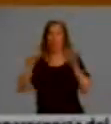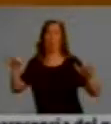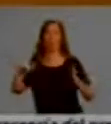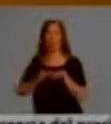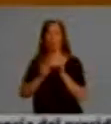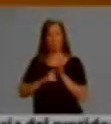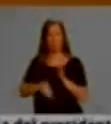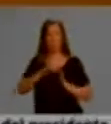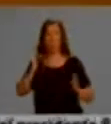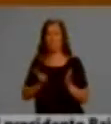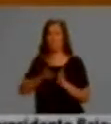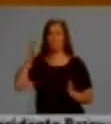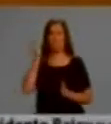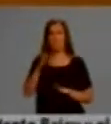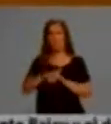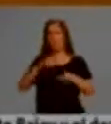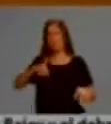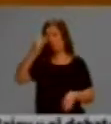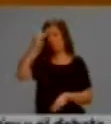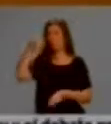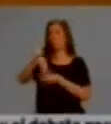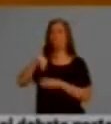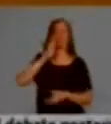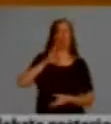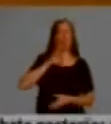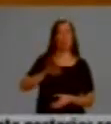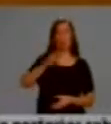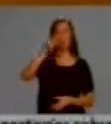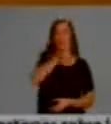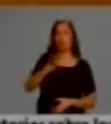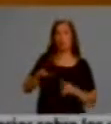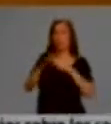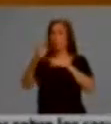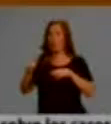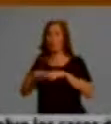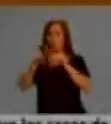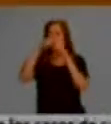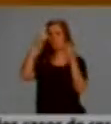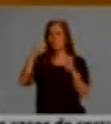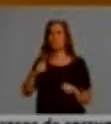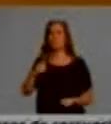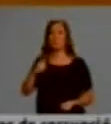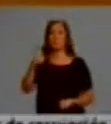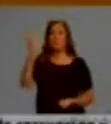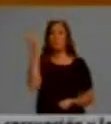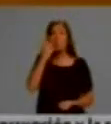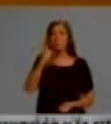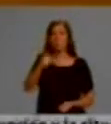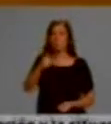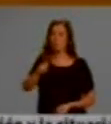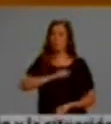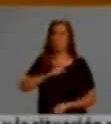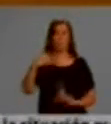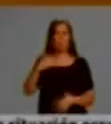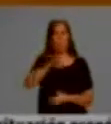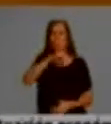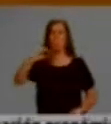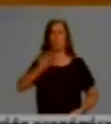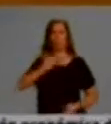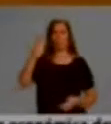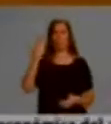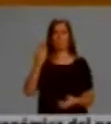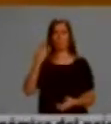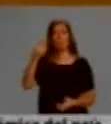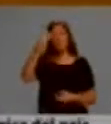sistema y afecta a la mayoría de las instituciones, partidos y personas. Esa creencia no solo es muy dañina, sino